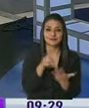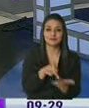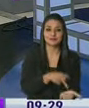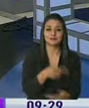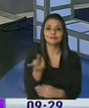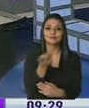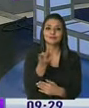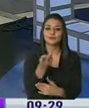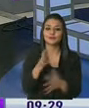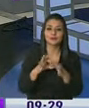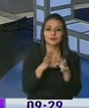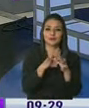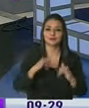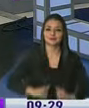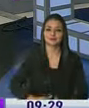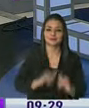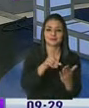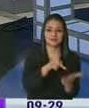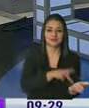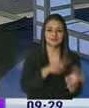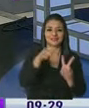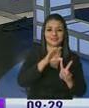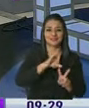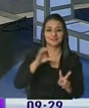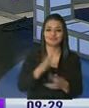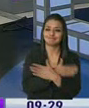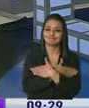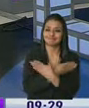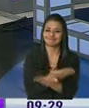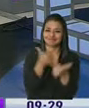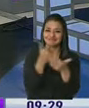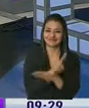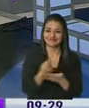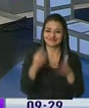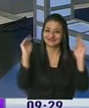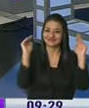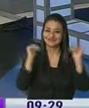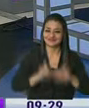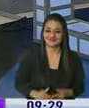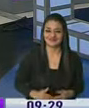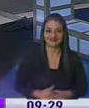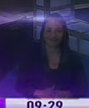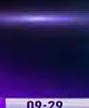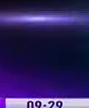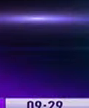Verde Soto y Karina Sarmiento con toda la diversión del CBC. Felicidades, buena semana. Un abracito.